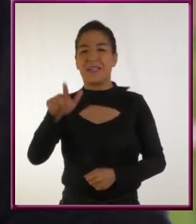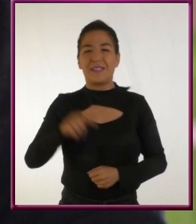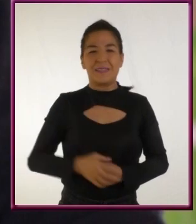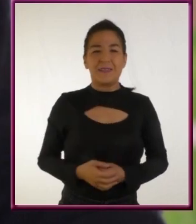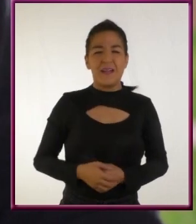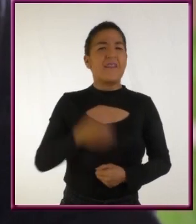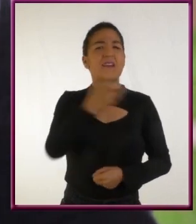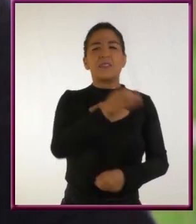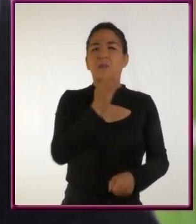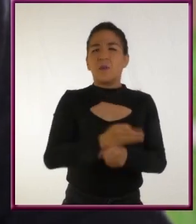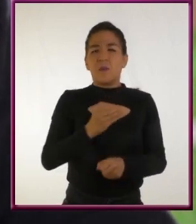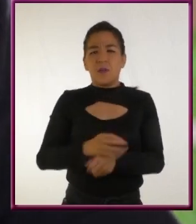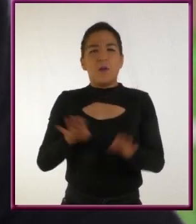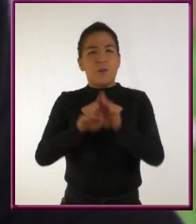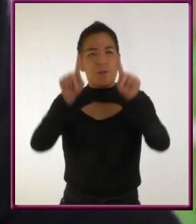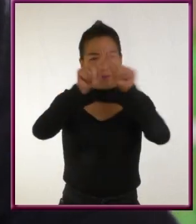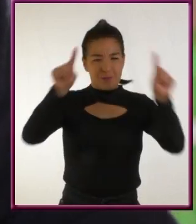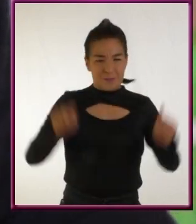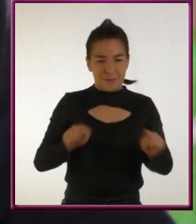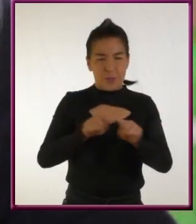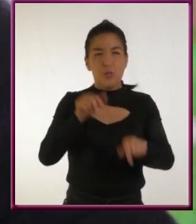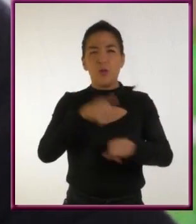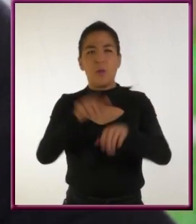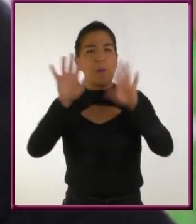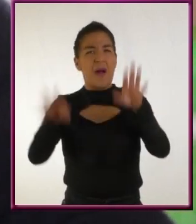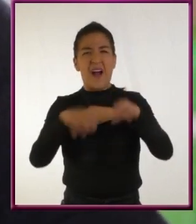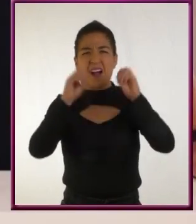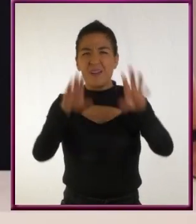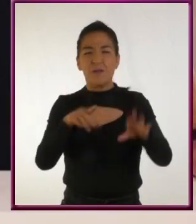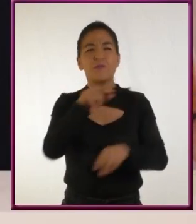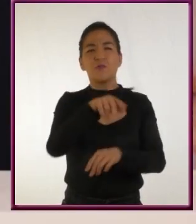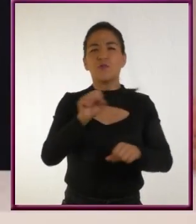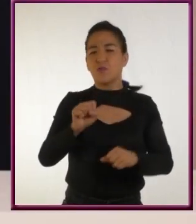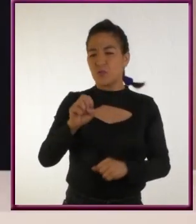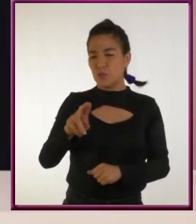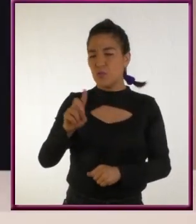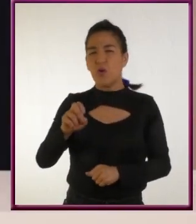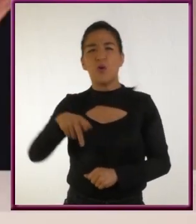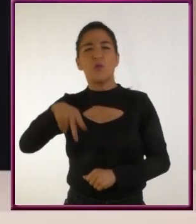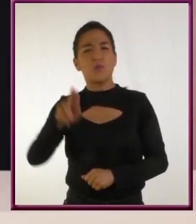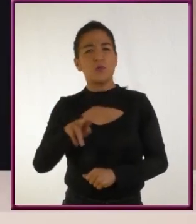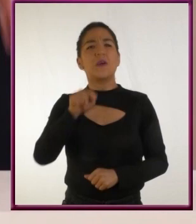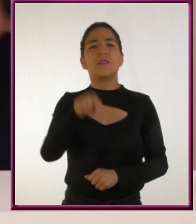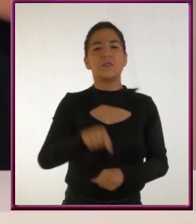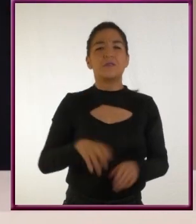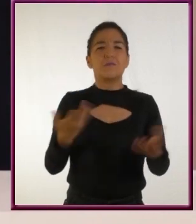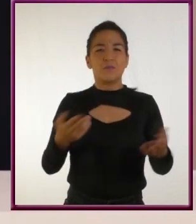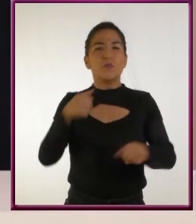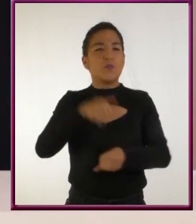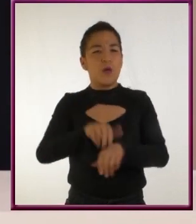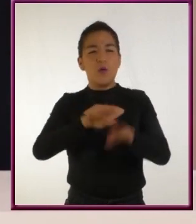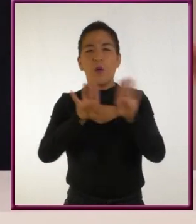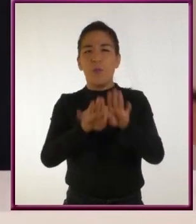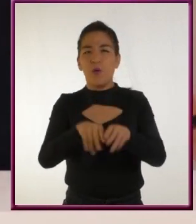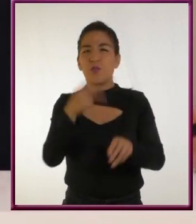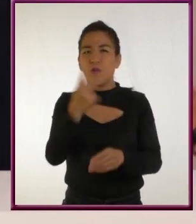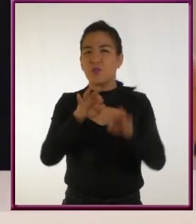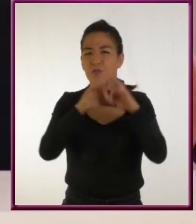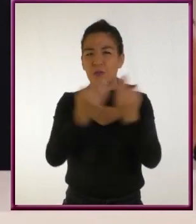Elemental, compañera. Aquí los cuadrados mágicos y en los sudokus los números están relacionados en 2 dimensiones,